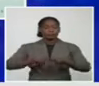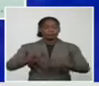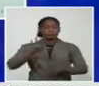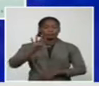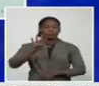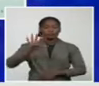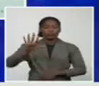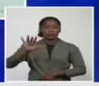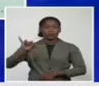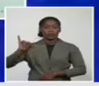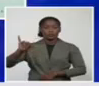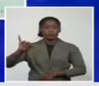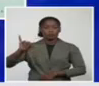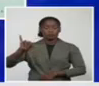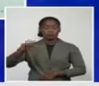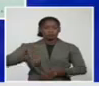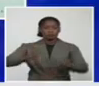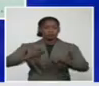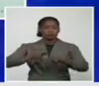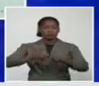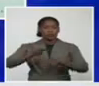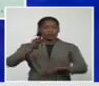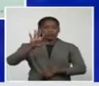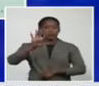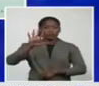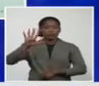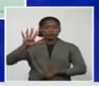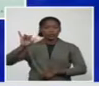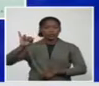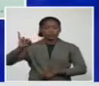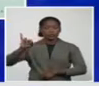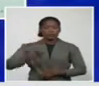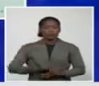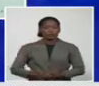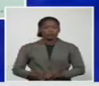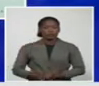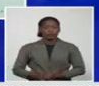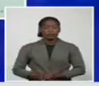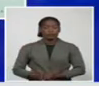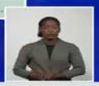556 casos autóctonos ayer, 180 más